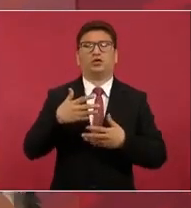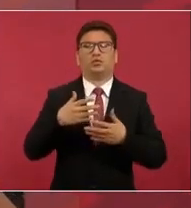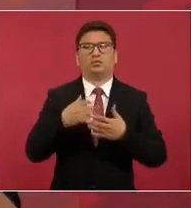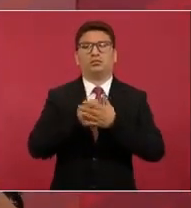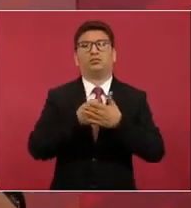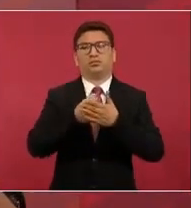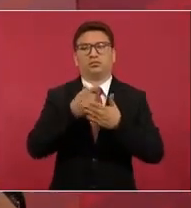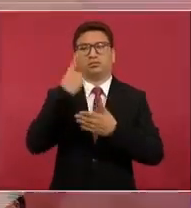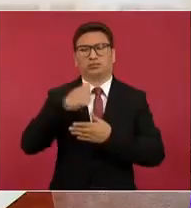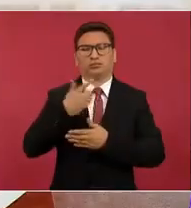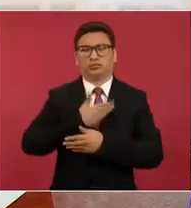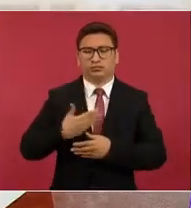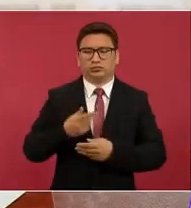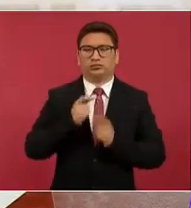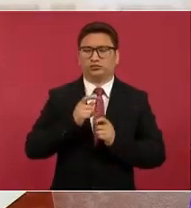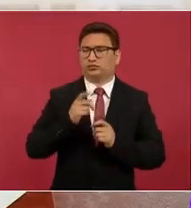Nunca.